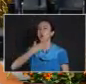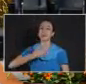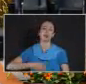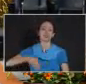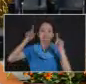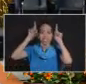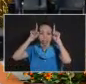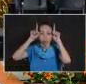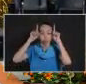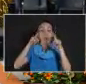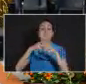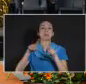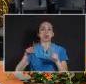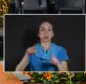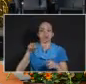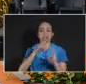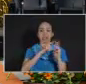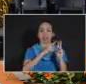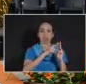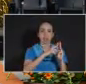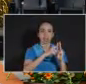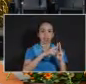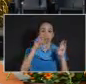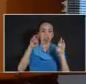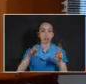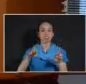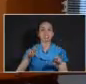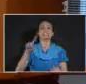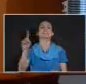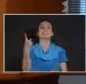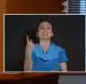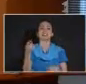aquí, entre los hombres, ¿quién es el que hace tropezar a otro?